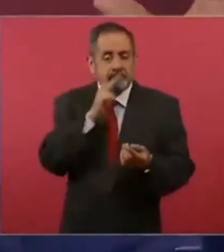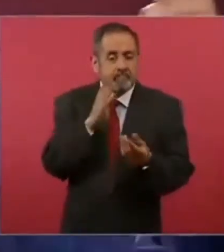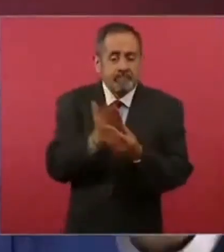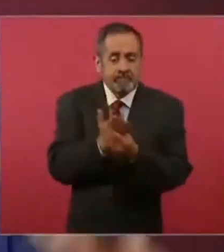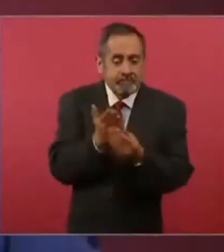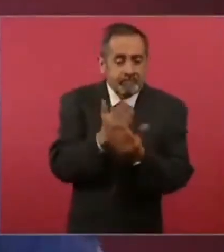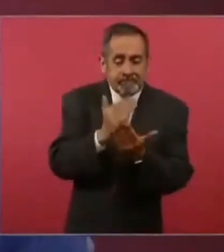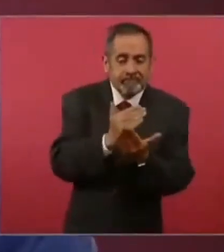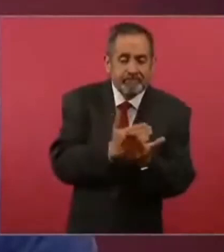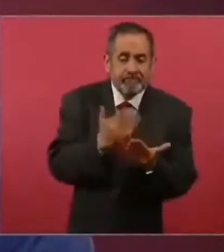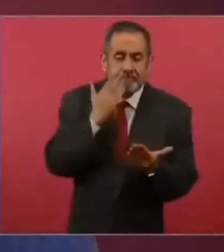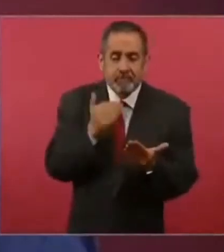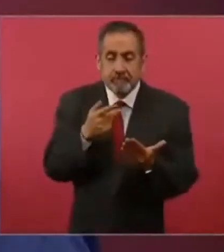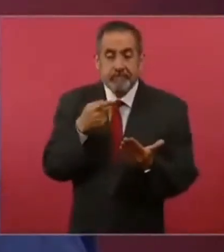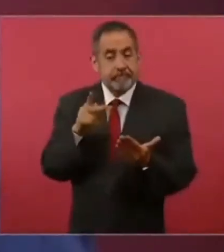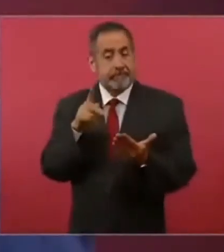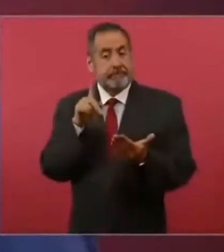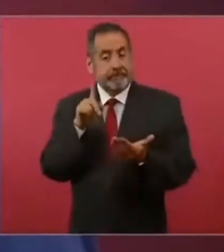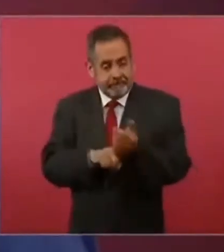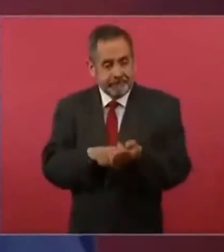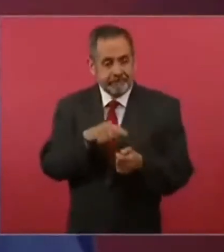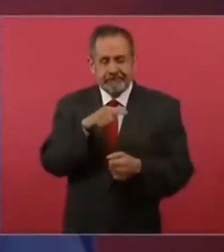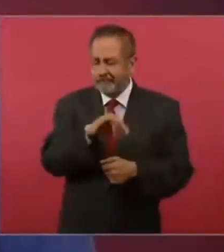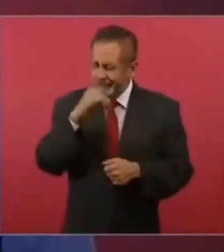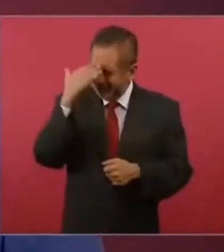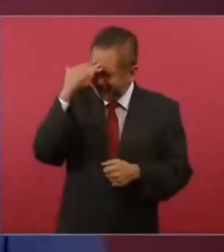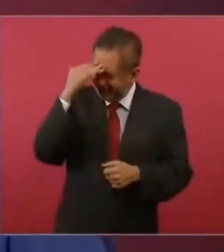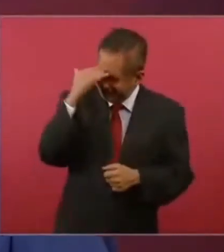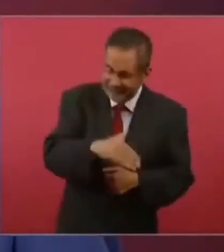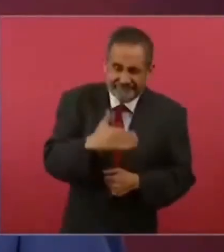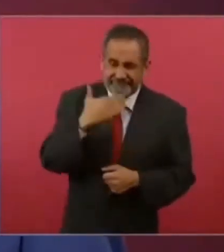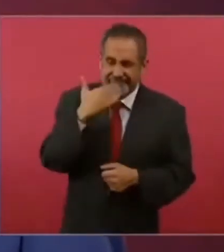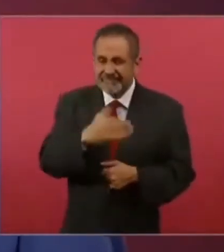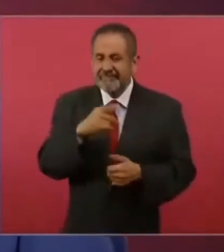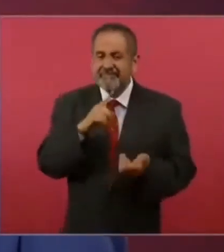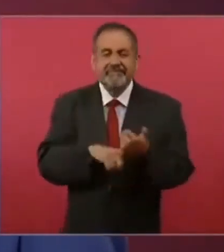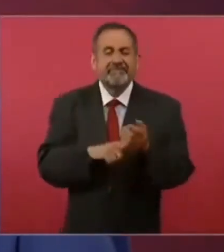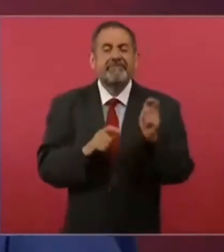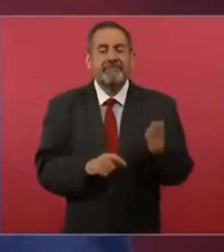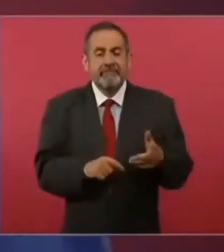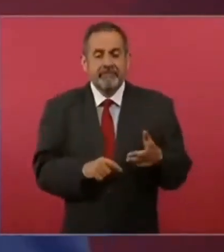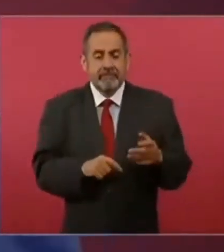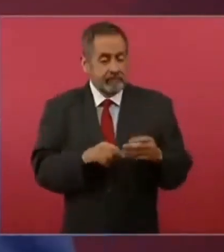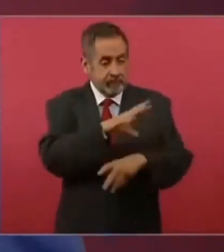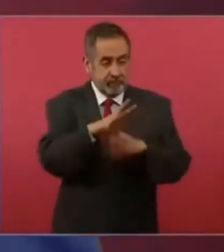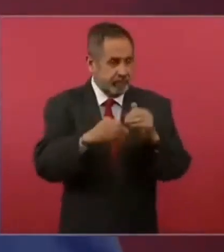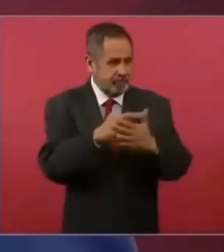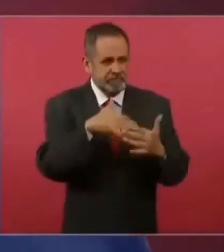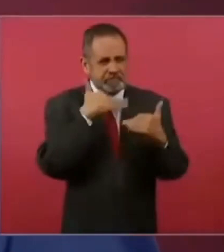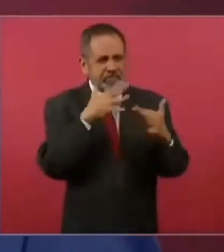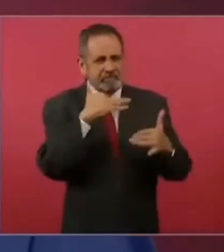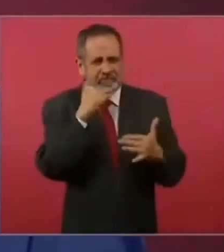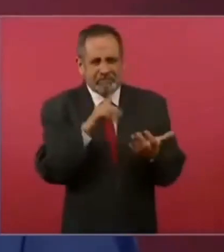datos. Pero quienes sí sabían muy bien de todo esto